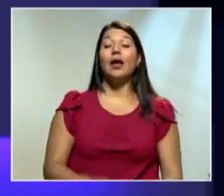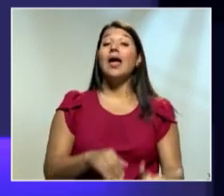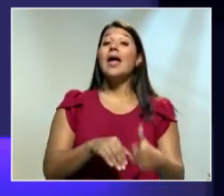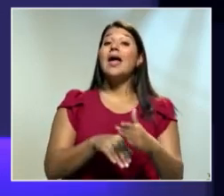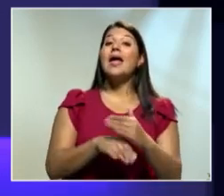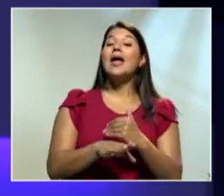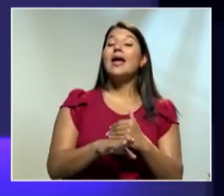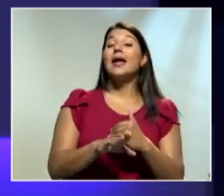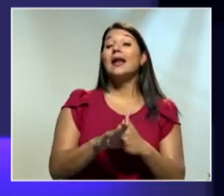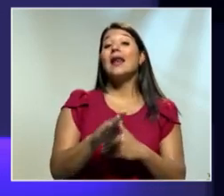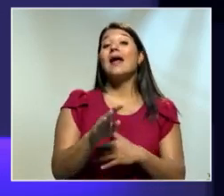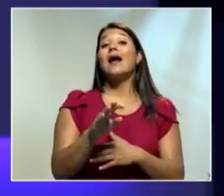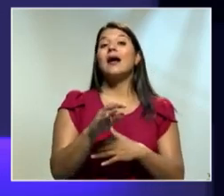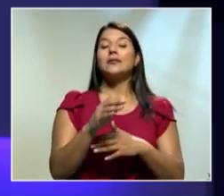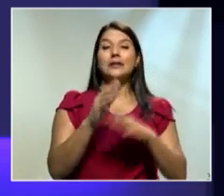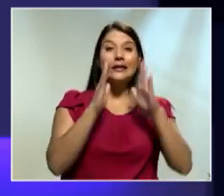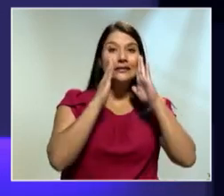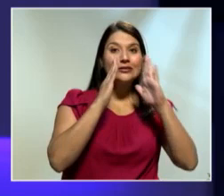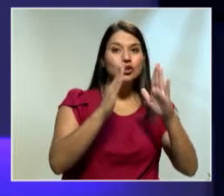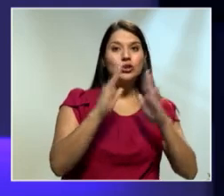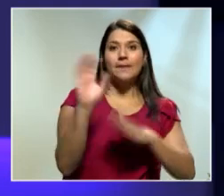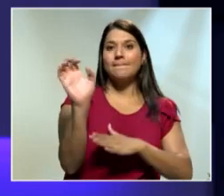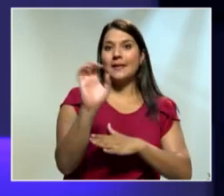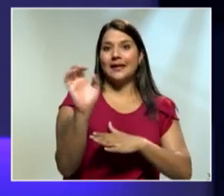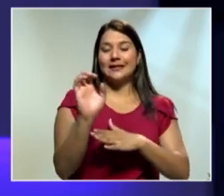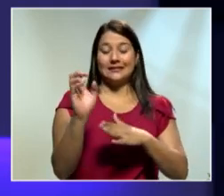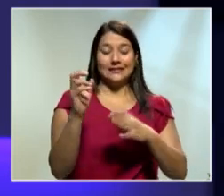de la emergencia climática, el